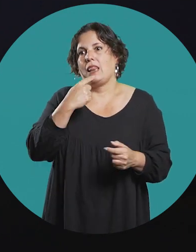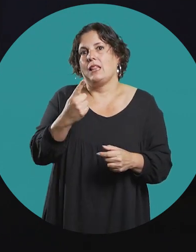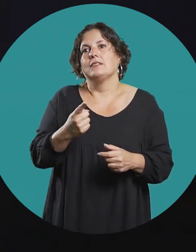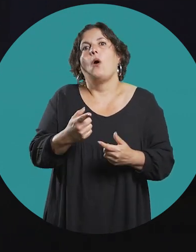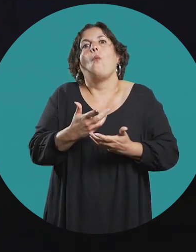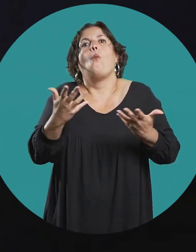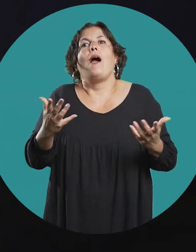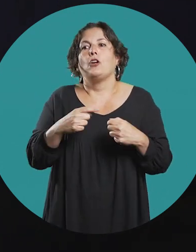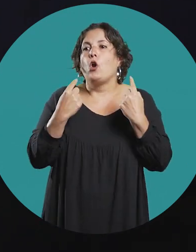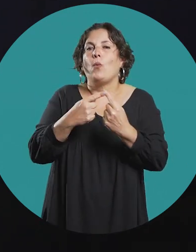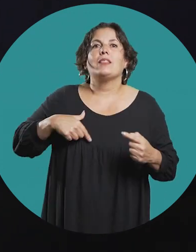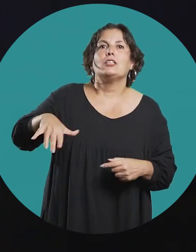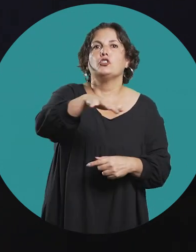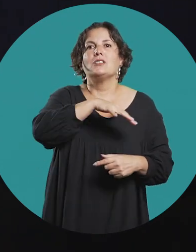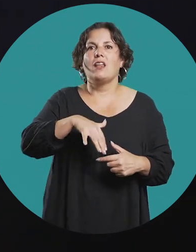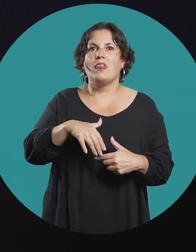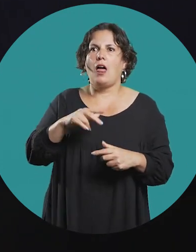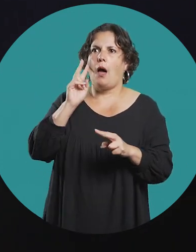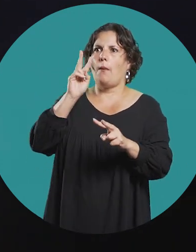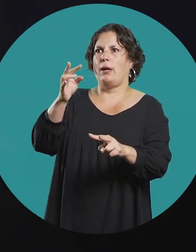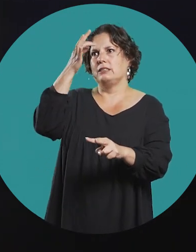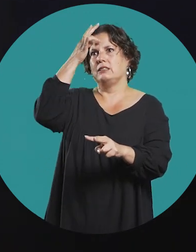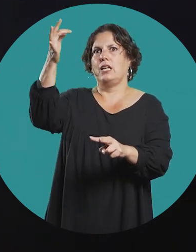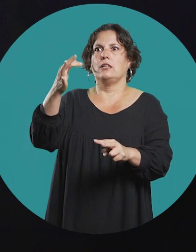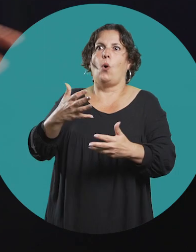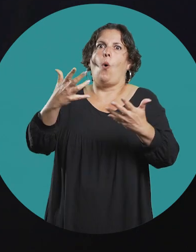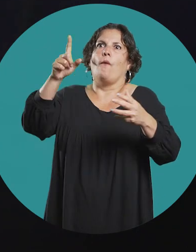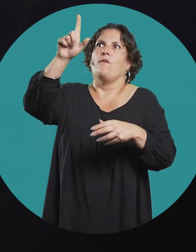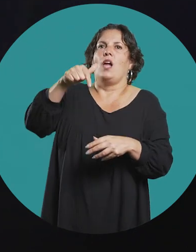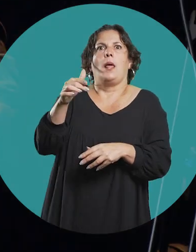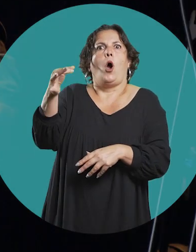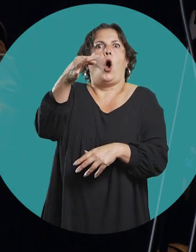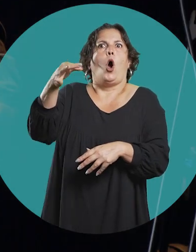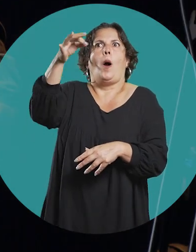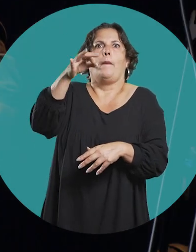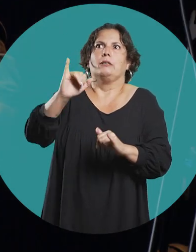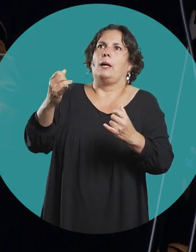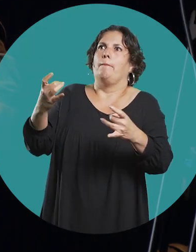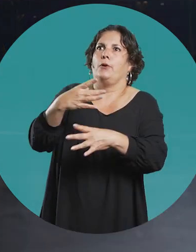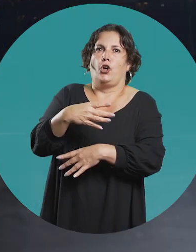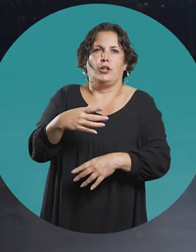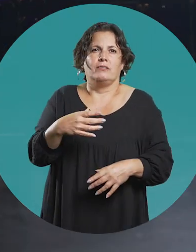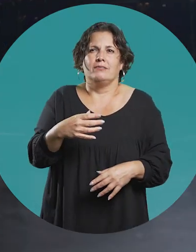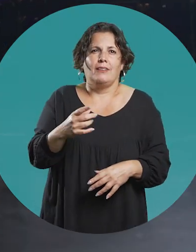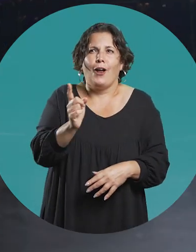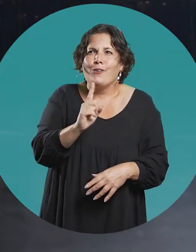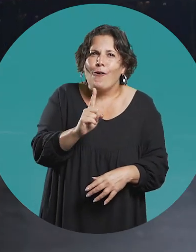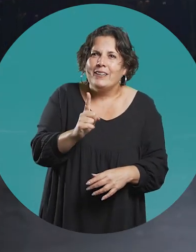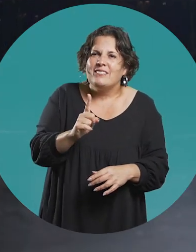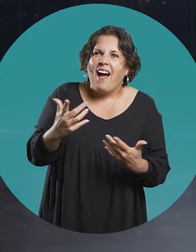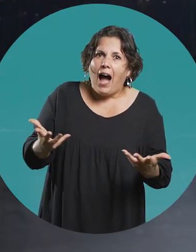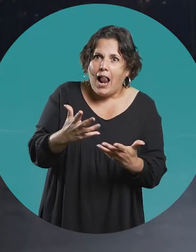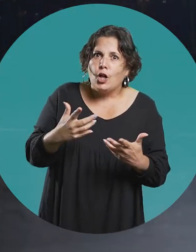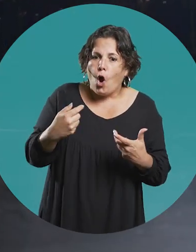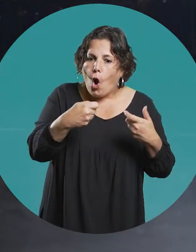bueno, nuestra sociedad ve a la ciencia como algo que viene del plato volador, verdad revelada, y no como algo que